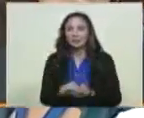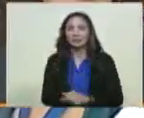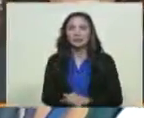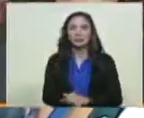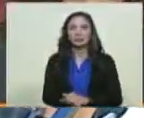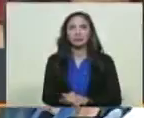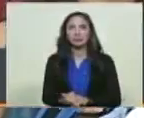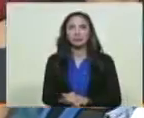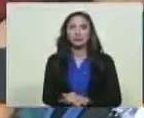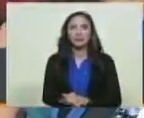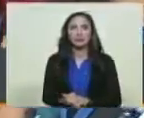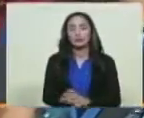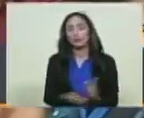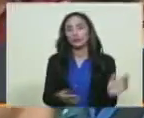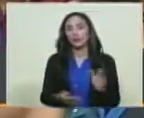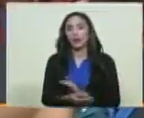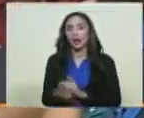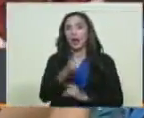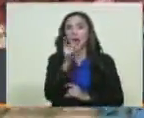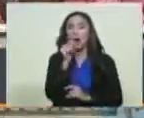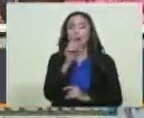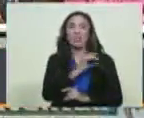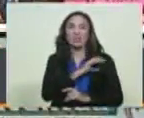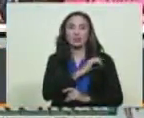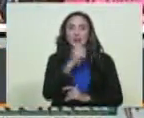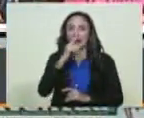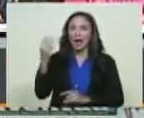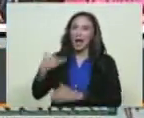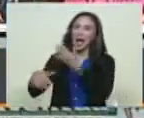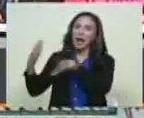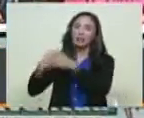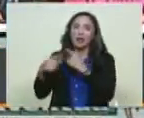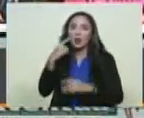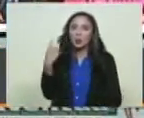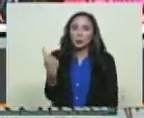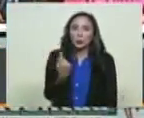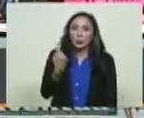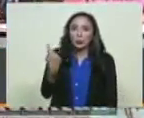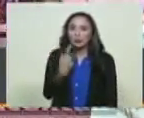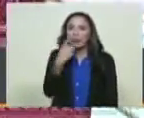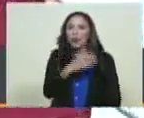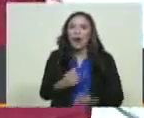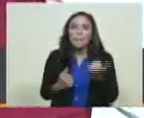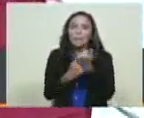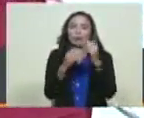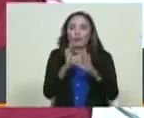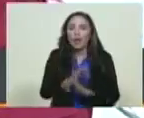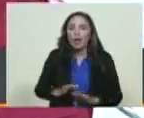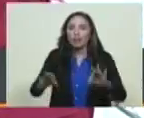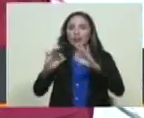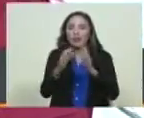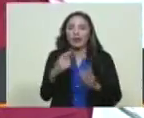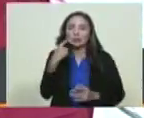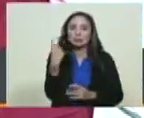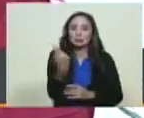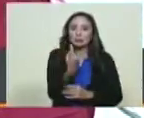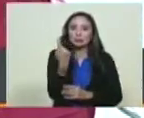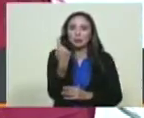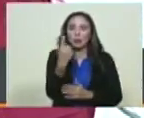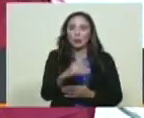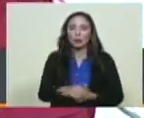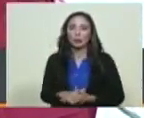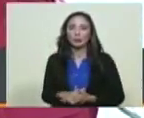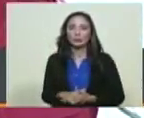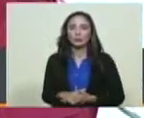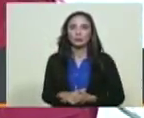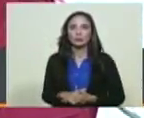salvador allende se quedó solo en la chile del año 73 y al final